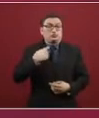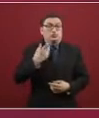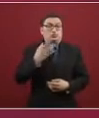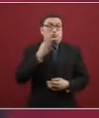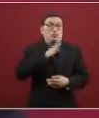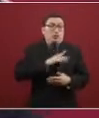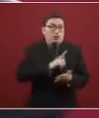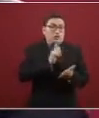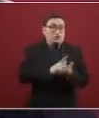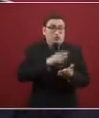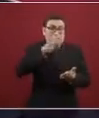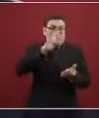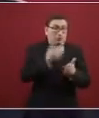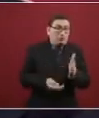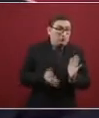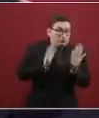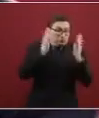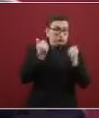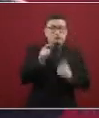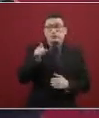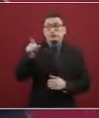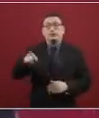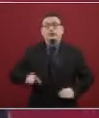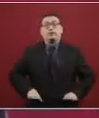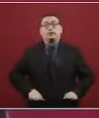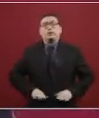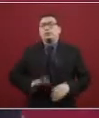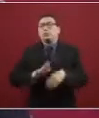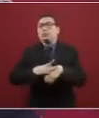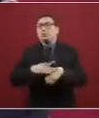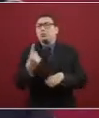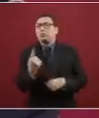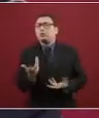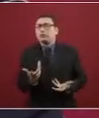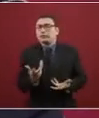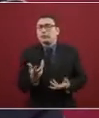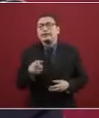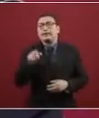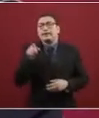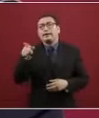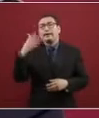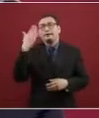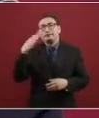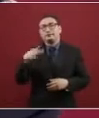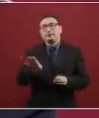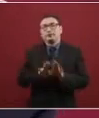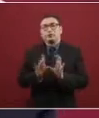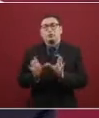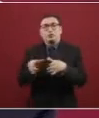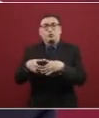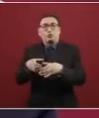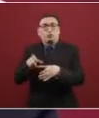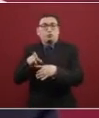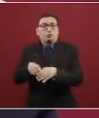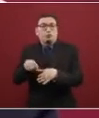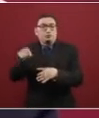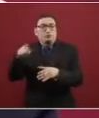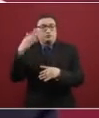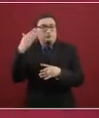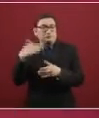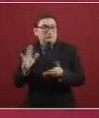su comportamiento tiene que ver porque ella pertenece la casta divina